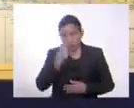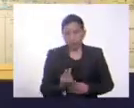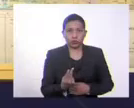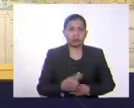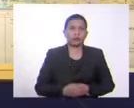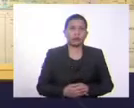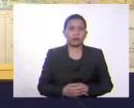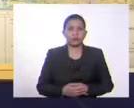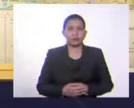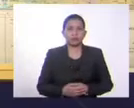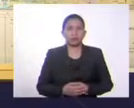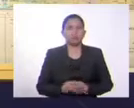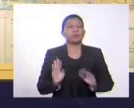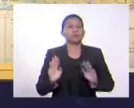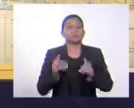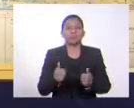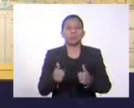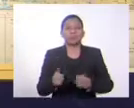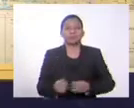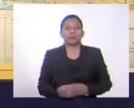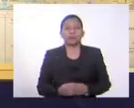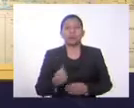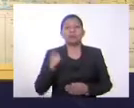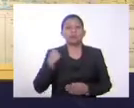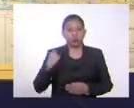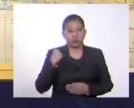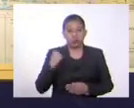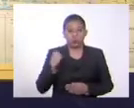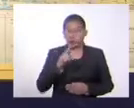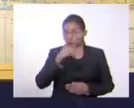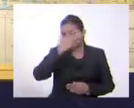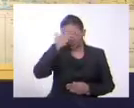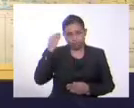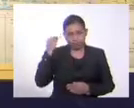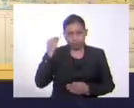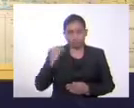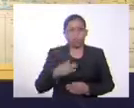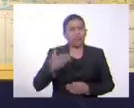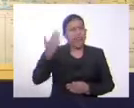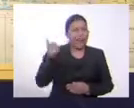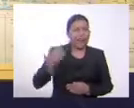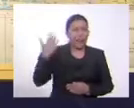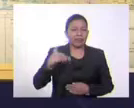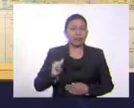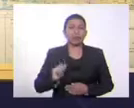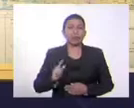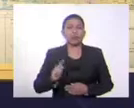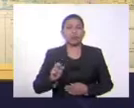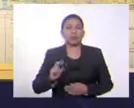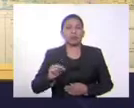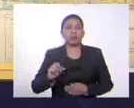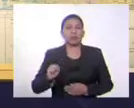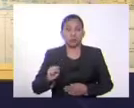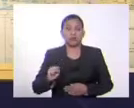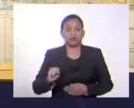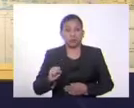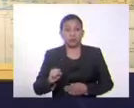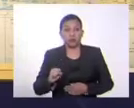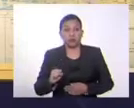que en Atenas se ejercía la democracia directa. Entonces, todos podíamos acceder al